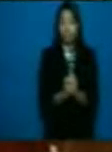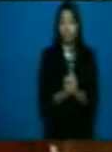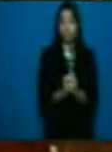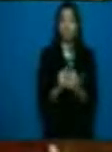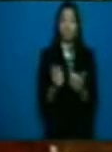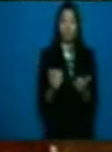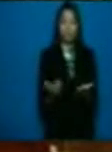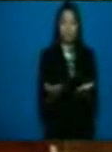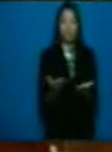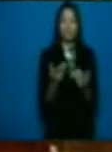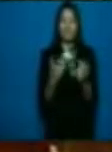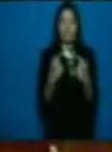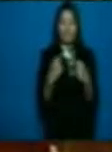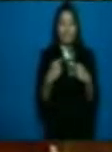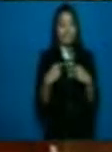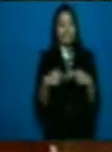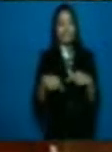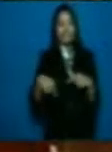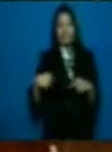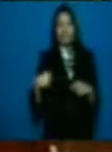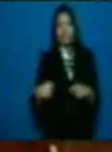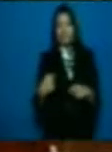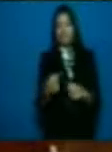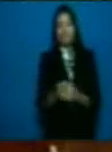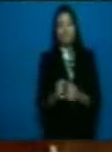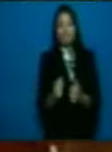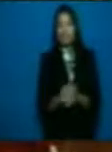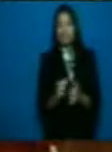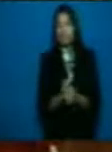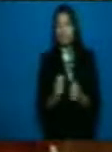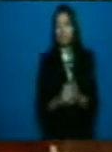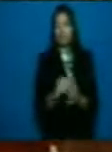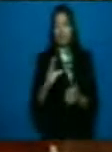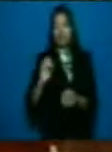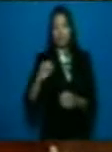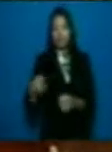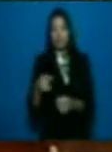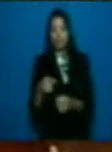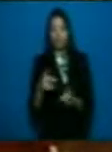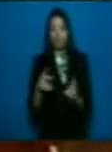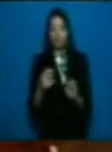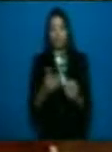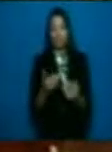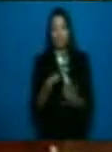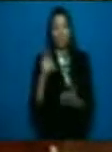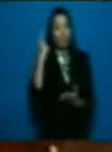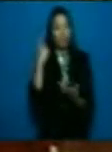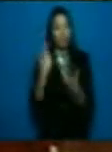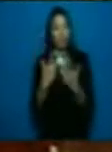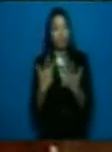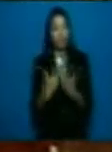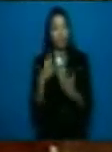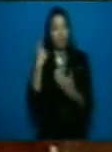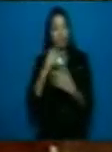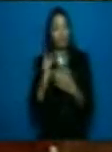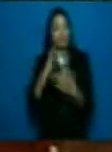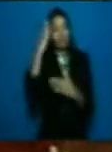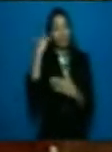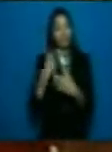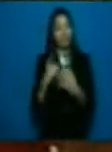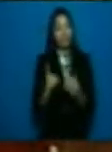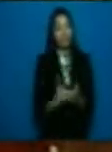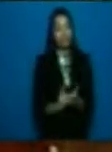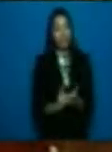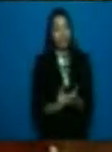se mantenía en clara atención el resto de estos compañeros ha dado sentadas